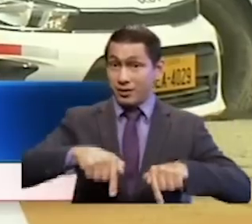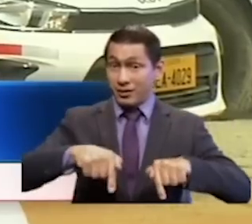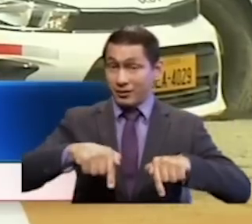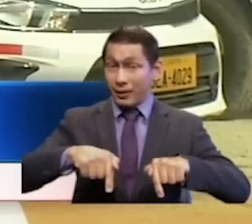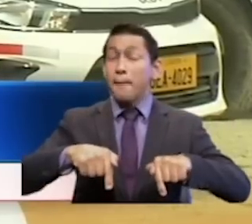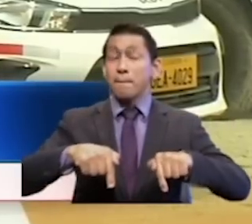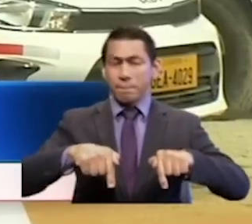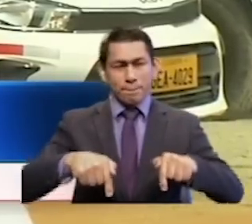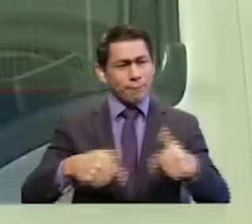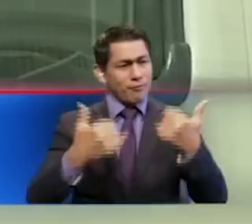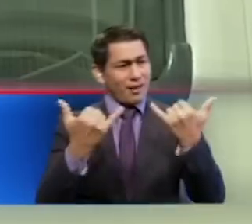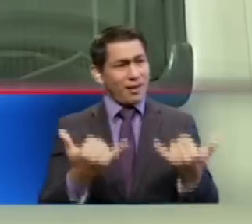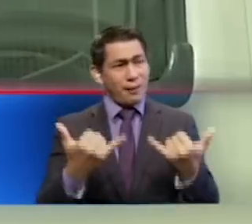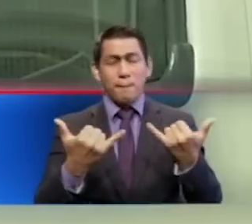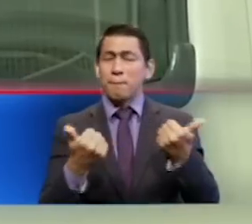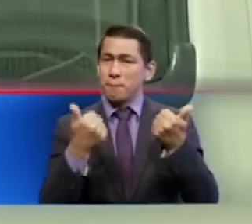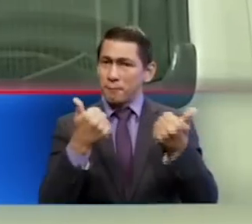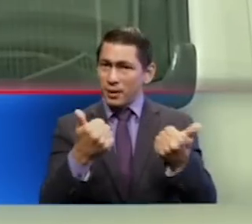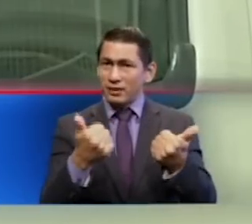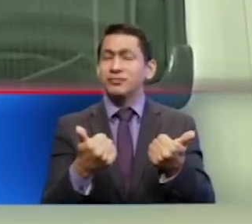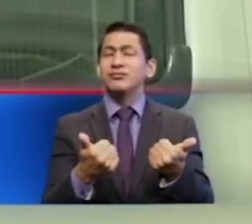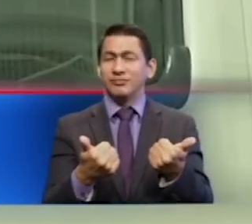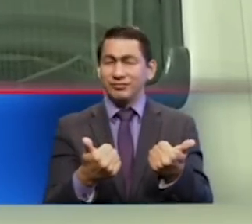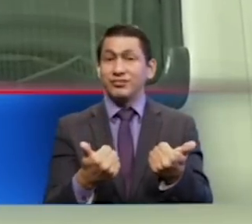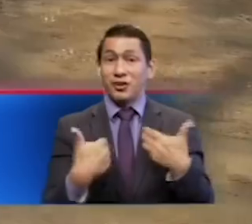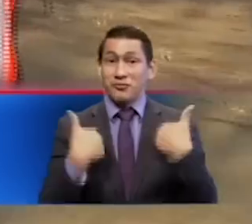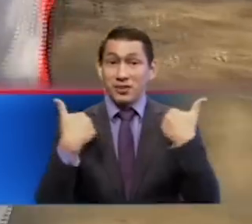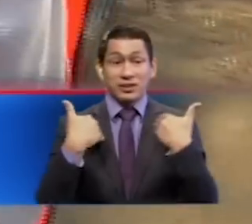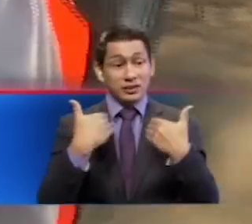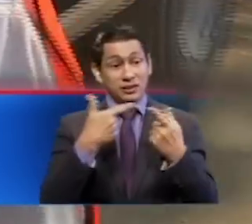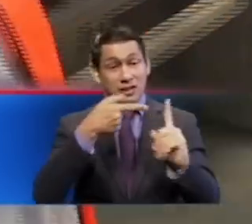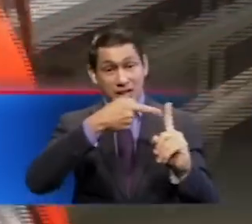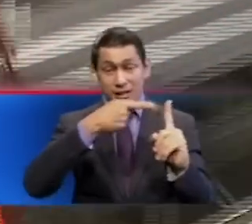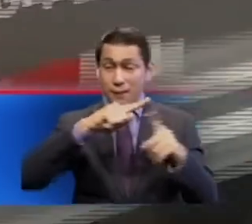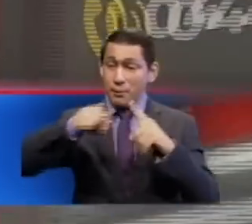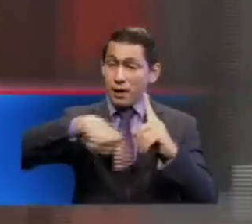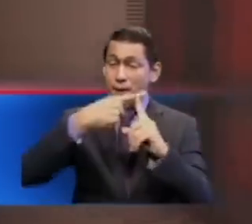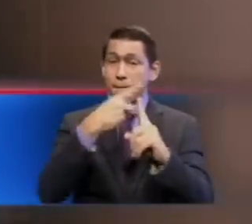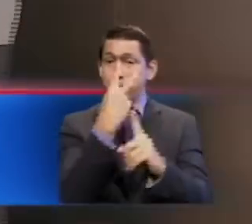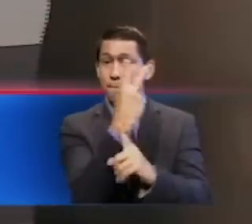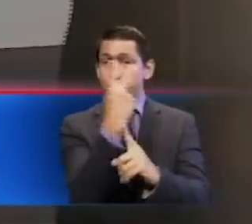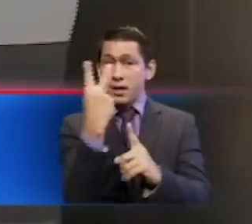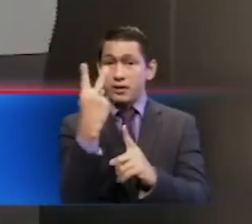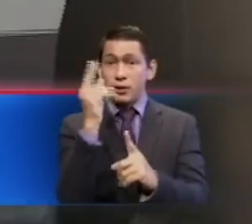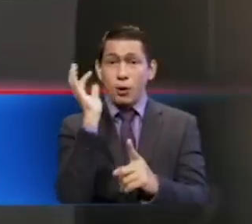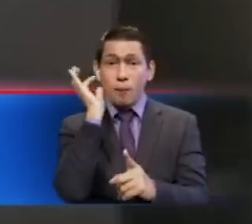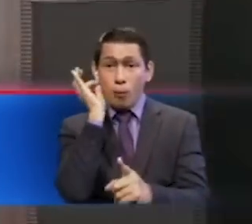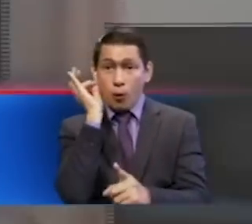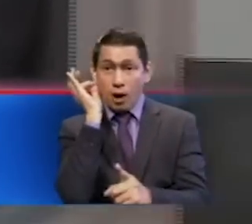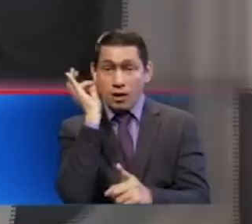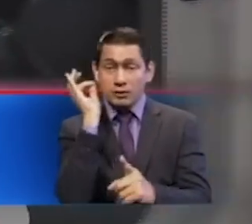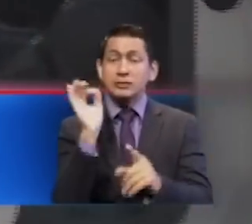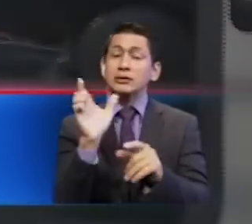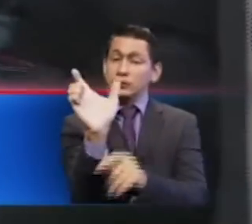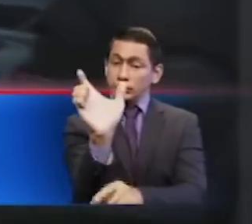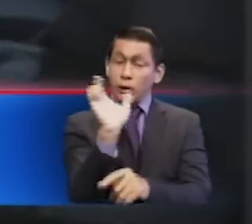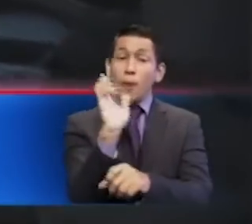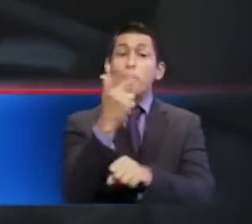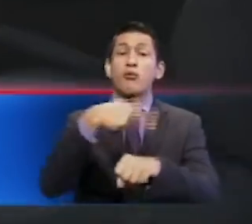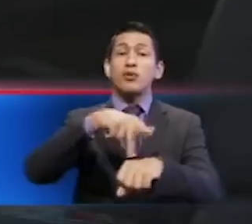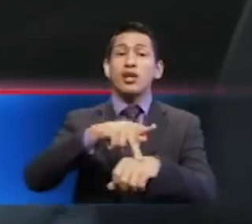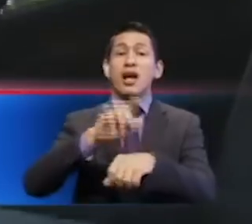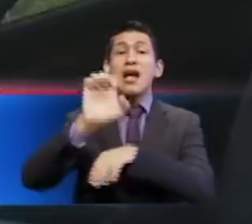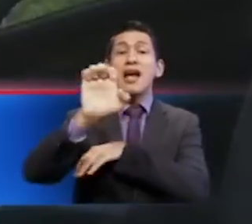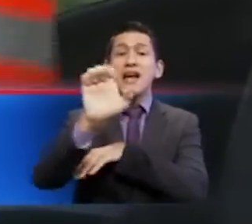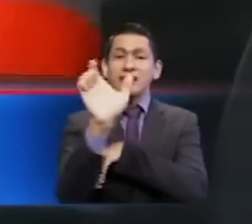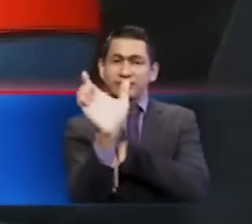para mí esto es una gran oportunidad. Marina es una de las 22 mujeres que integran la segunda promoción que obtendrán la licencia profesional tipo E y